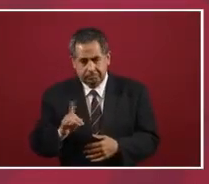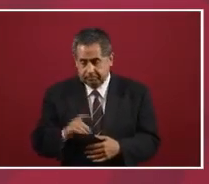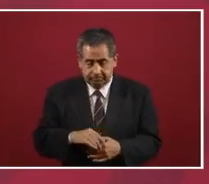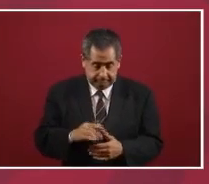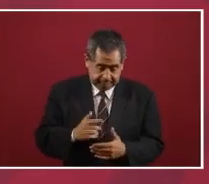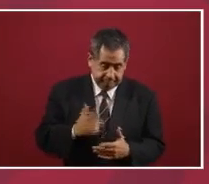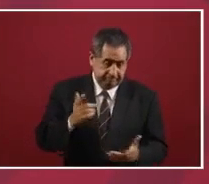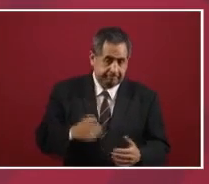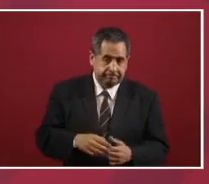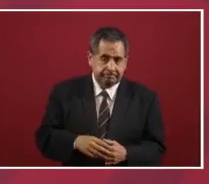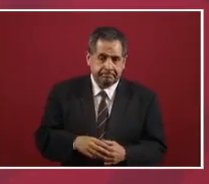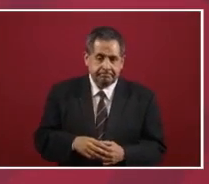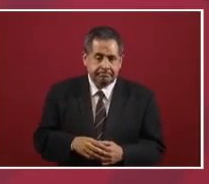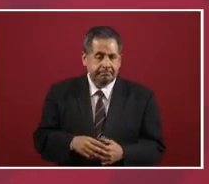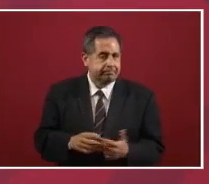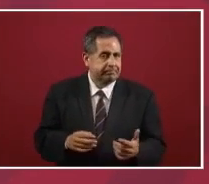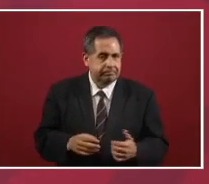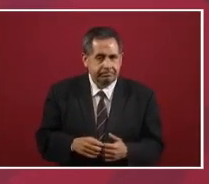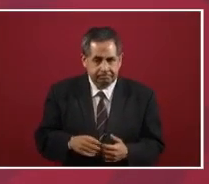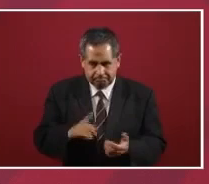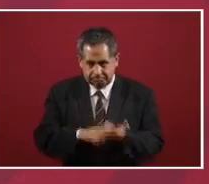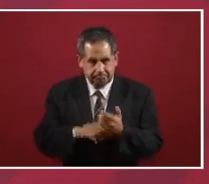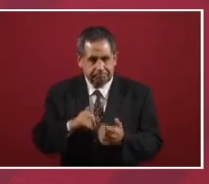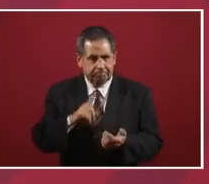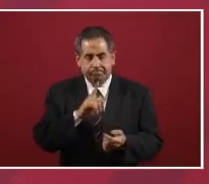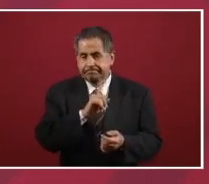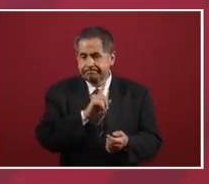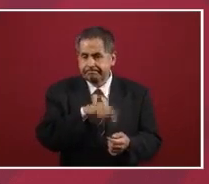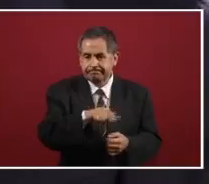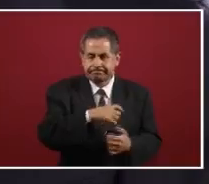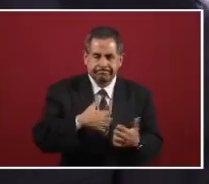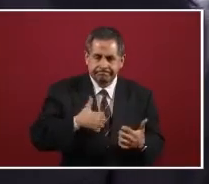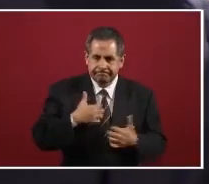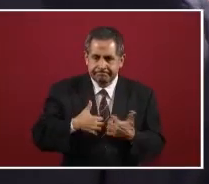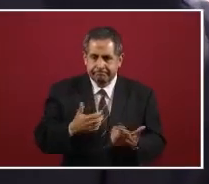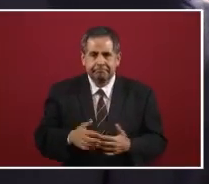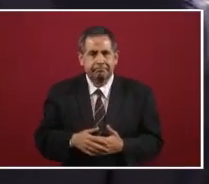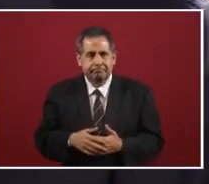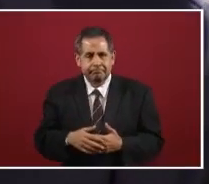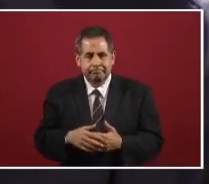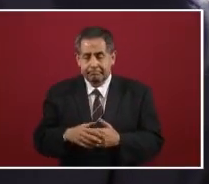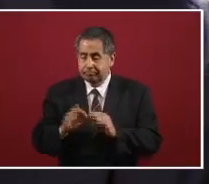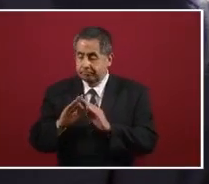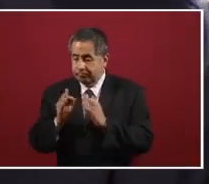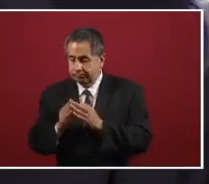menores, de forma, pero no, la forma es fondo,